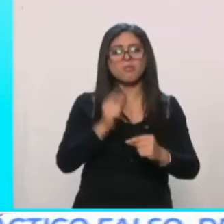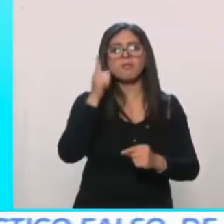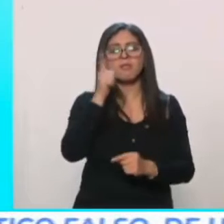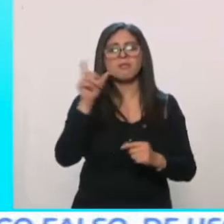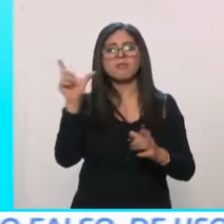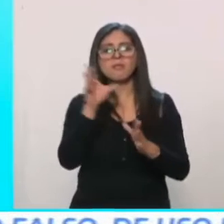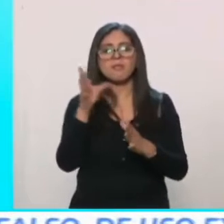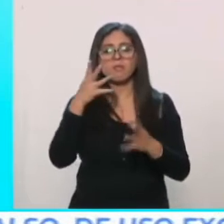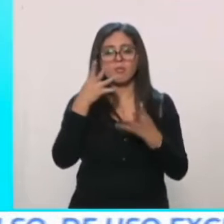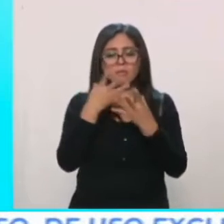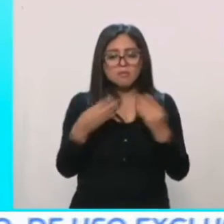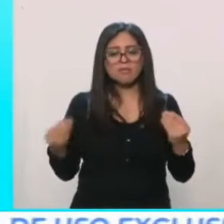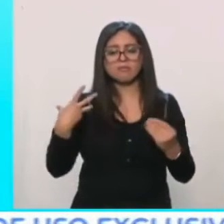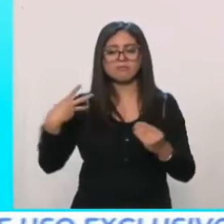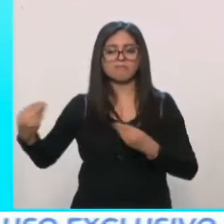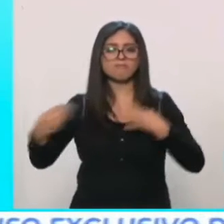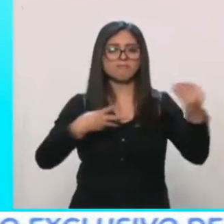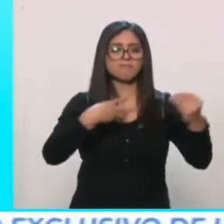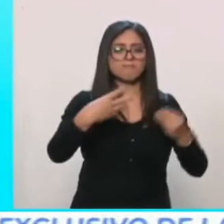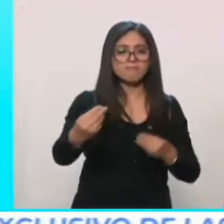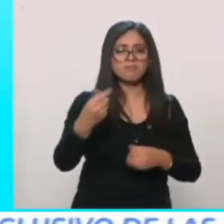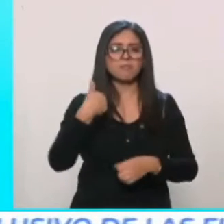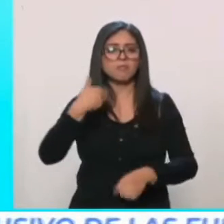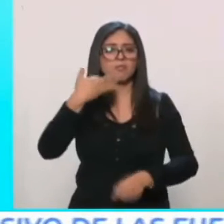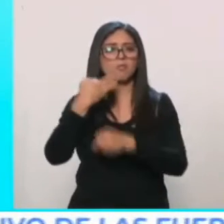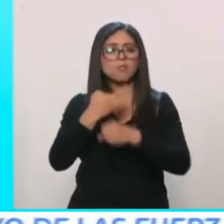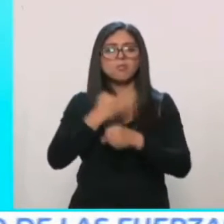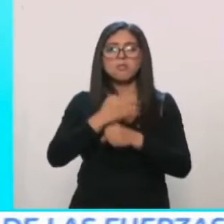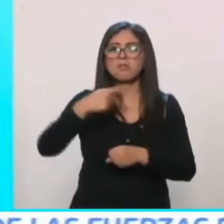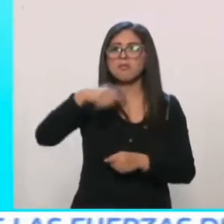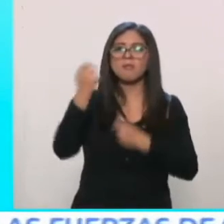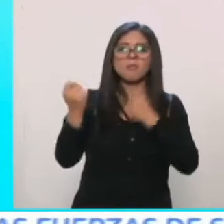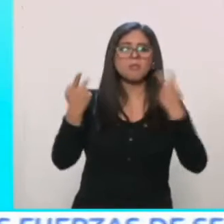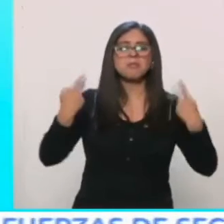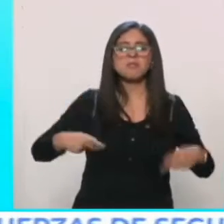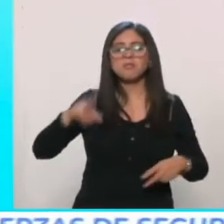la salida de la pandemia, y que no tenemos ninguna duda